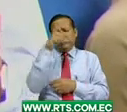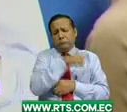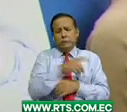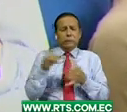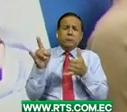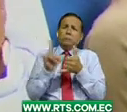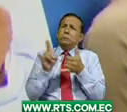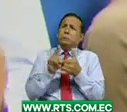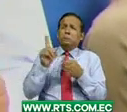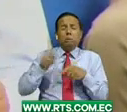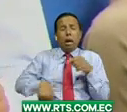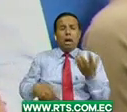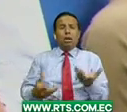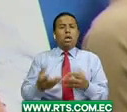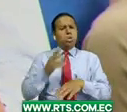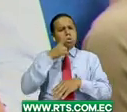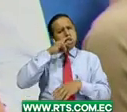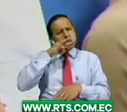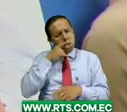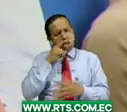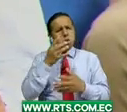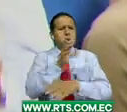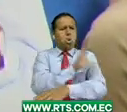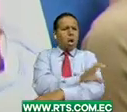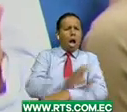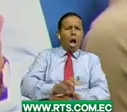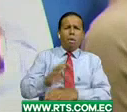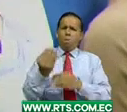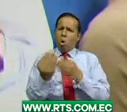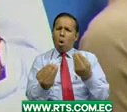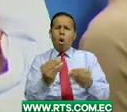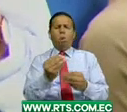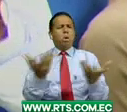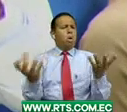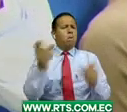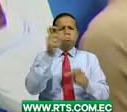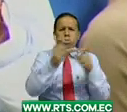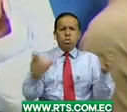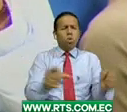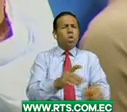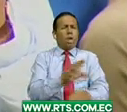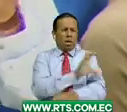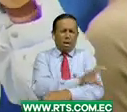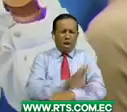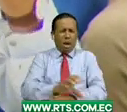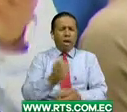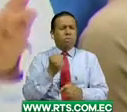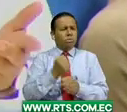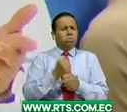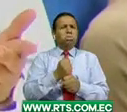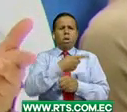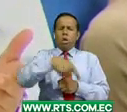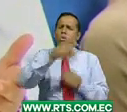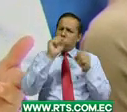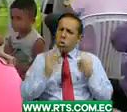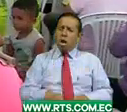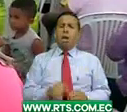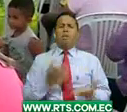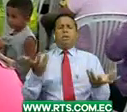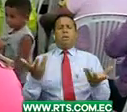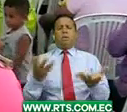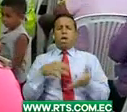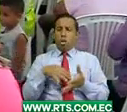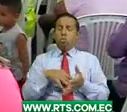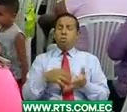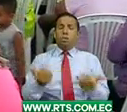que los niños, los jóvenes del campo puedan estudiar, para que el agricultor, el ganadero puedan conectarse inmediatamente y estudiar, ¿por qué no?